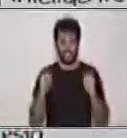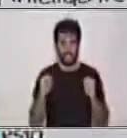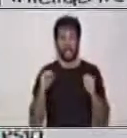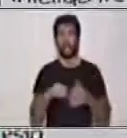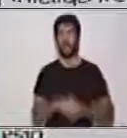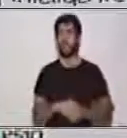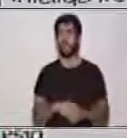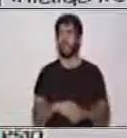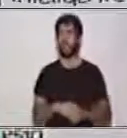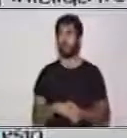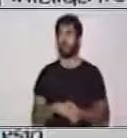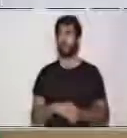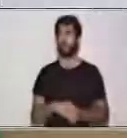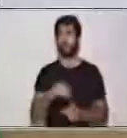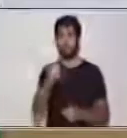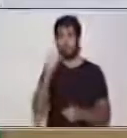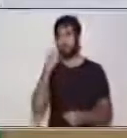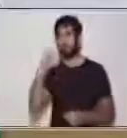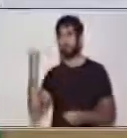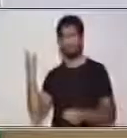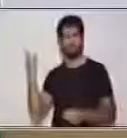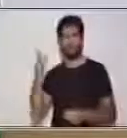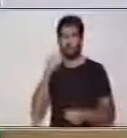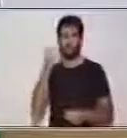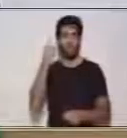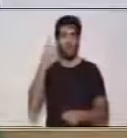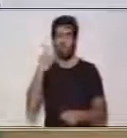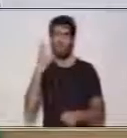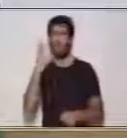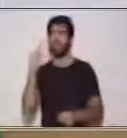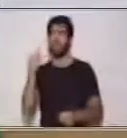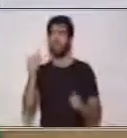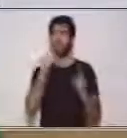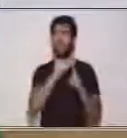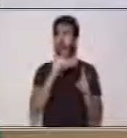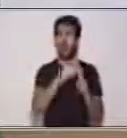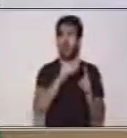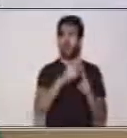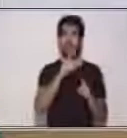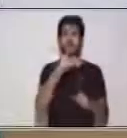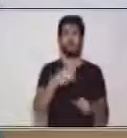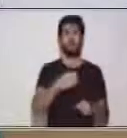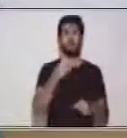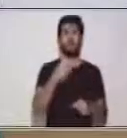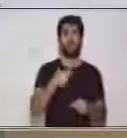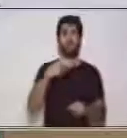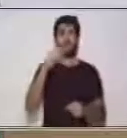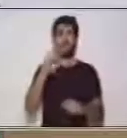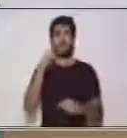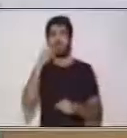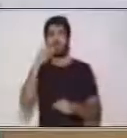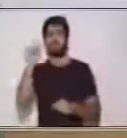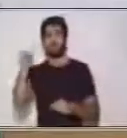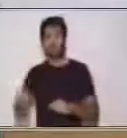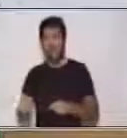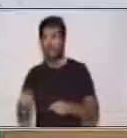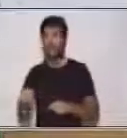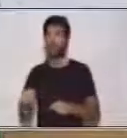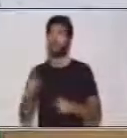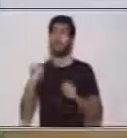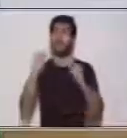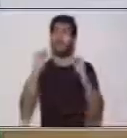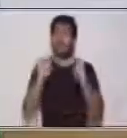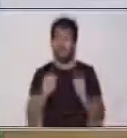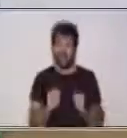hay concordancia verbal y en algún momento no hay concordancia nominal. ¿Recuerdas? La